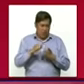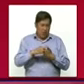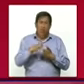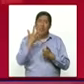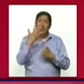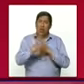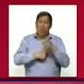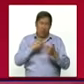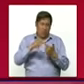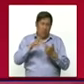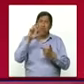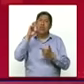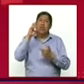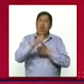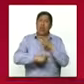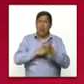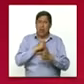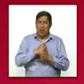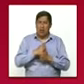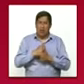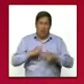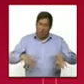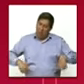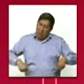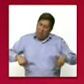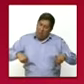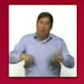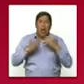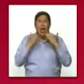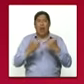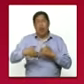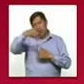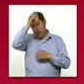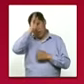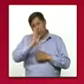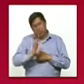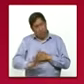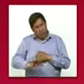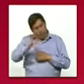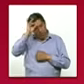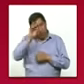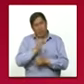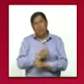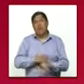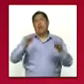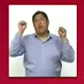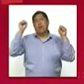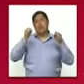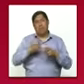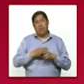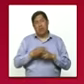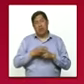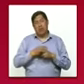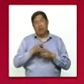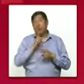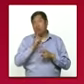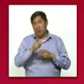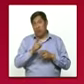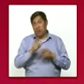y de 7 años, estas dos chiquititas que gracias a Dios ya han sido encontradas, han sido rescatadas y en las próximas horas van a